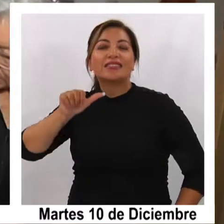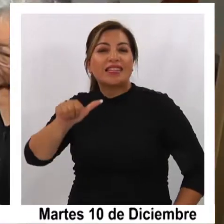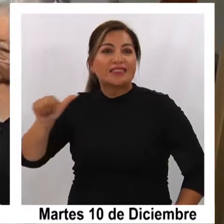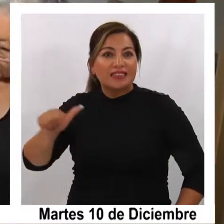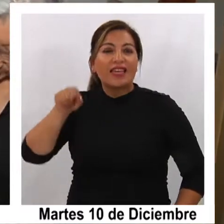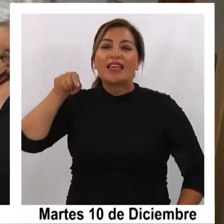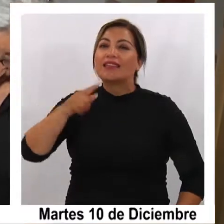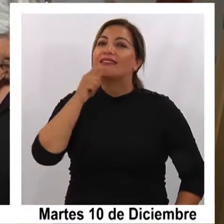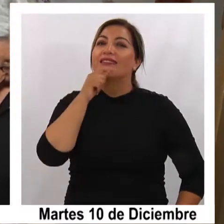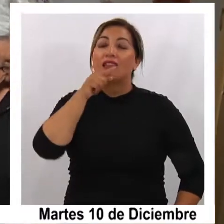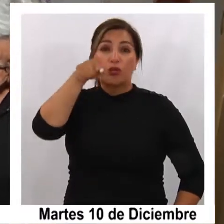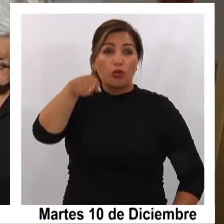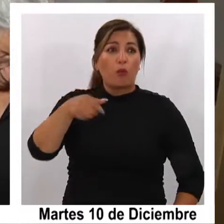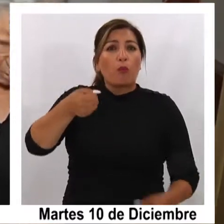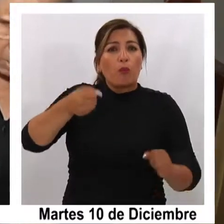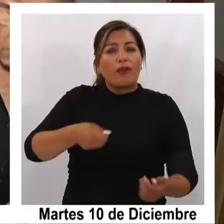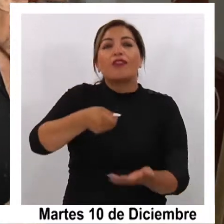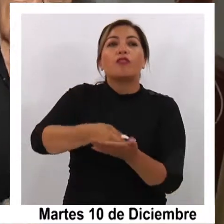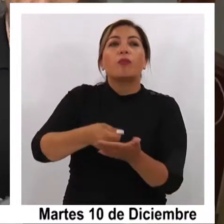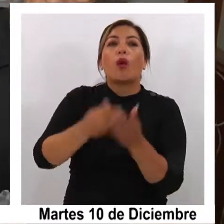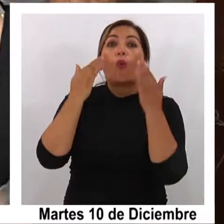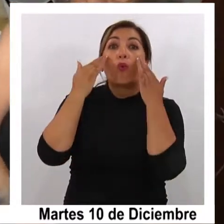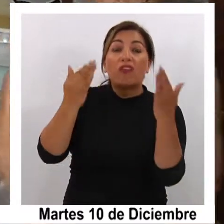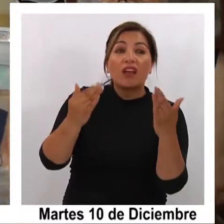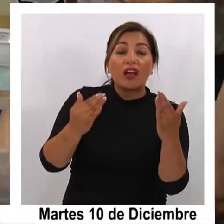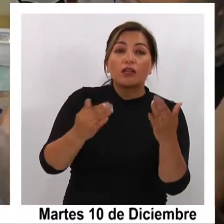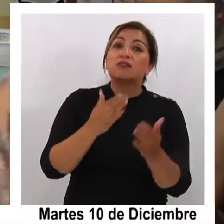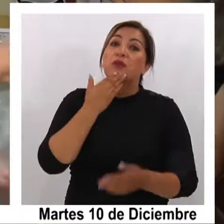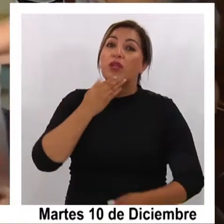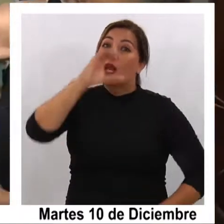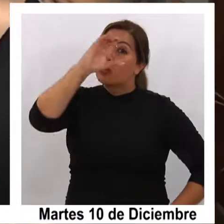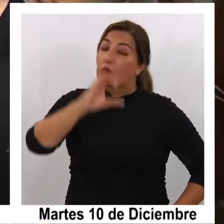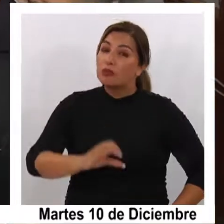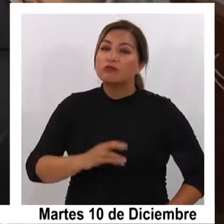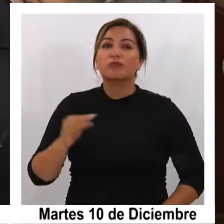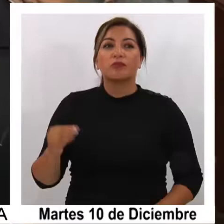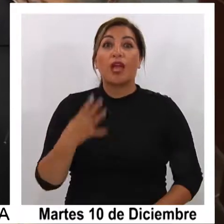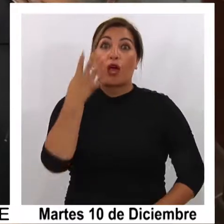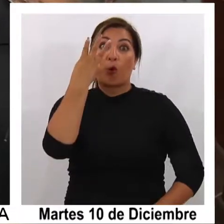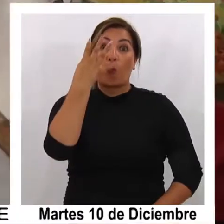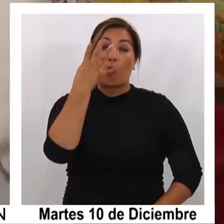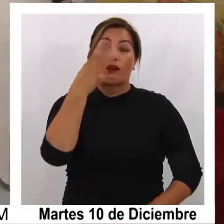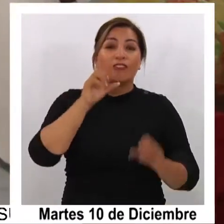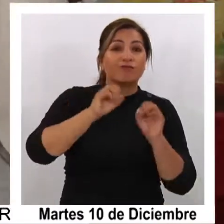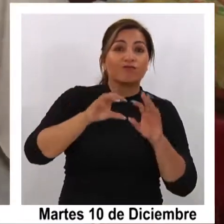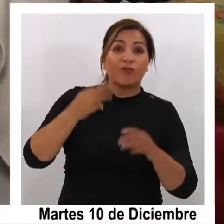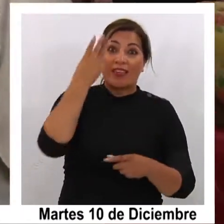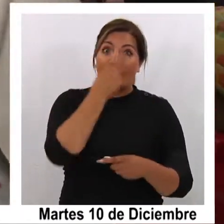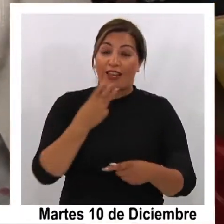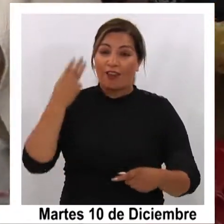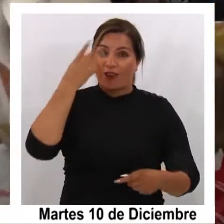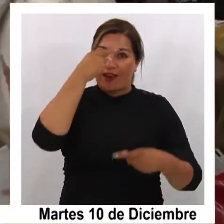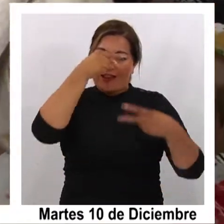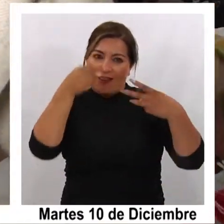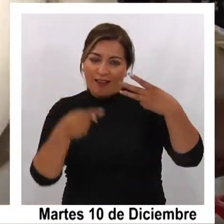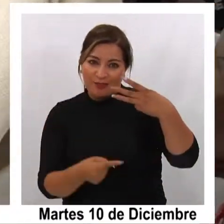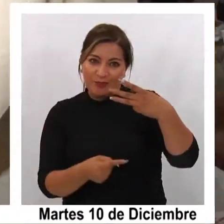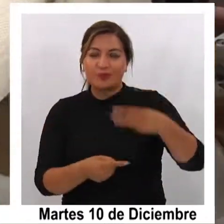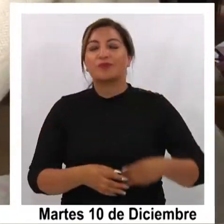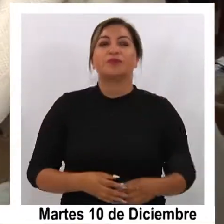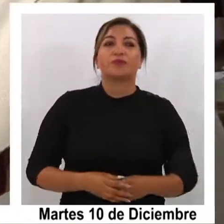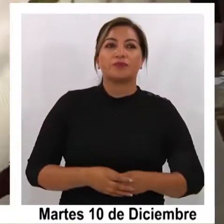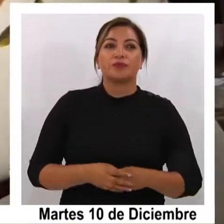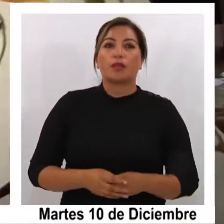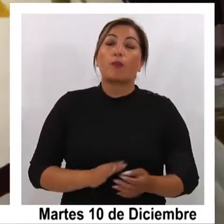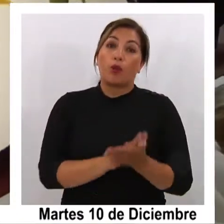766 encuentra este taller donde puede comprar un regalo o el curso que incluye cuatro clases de